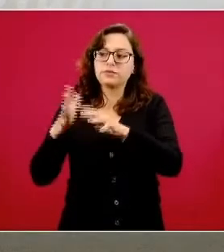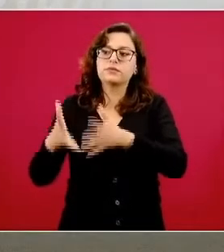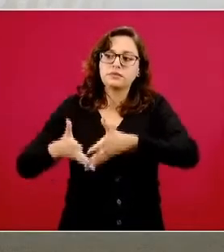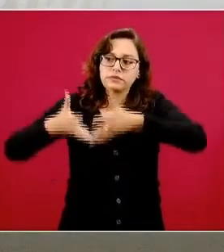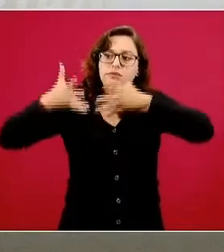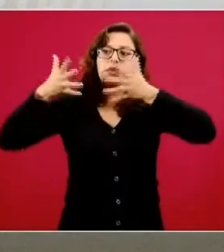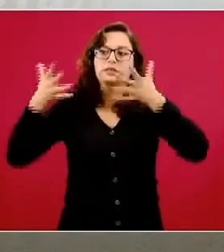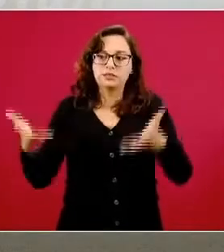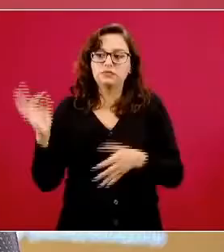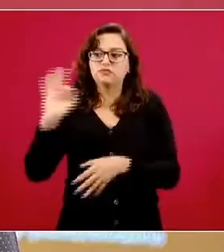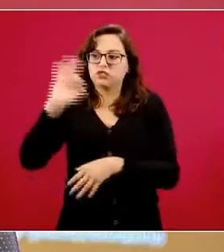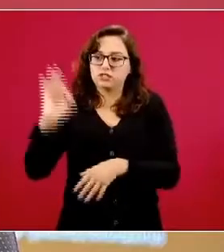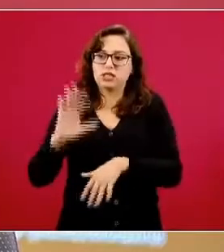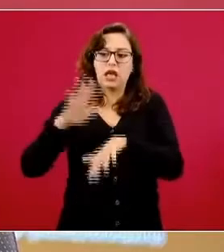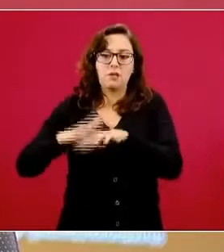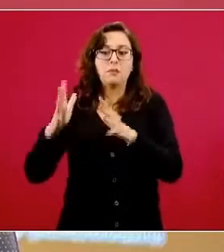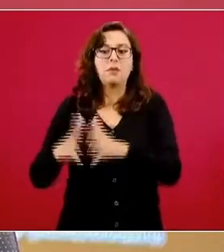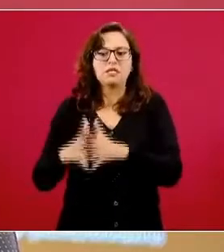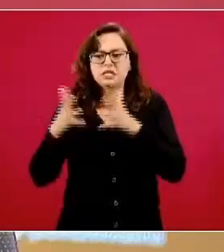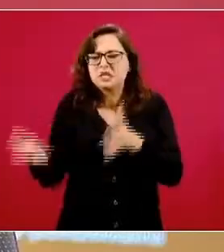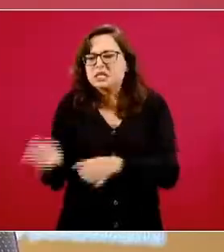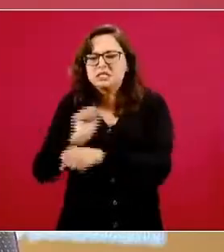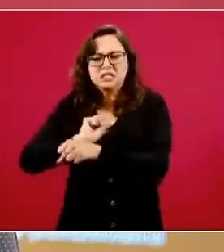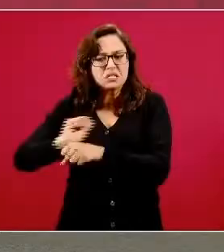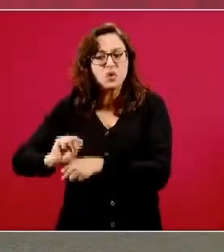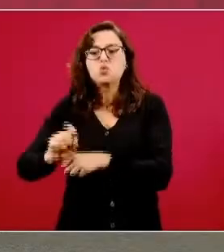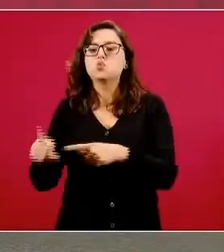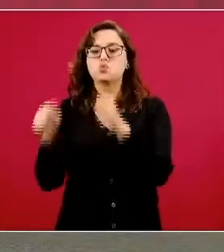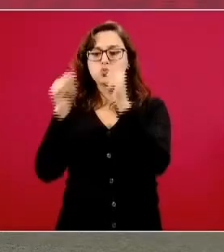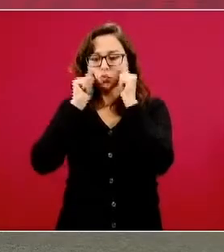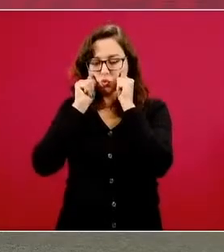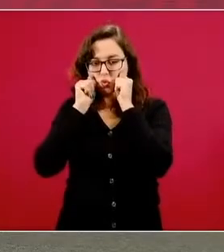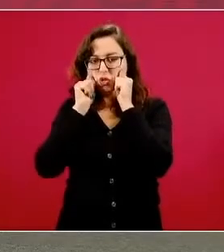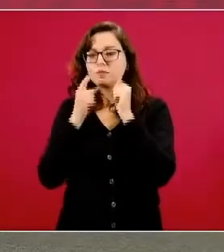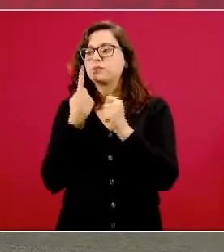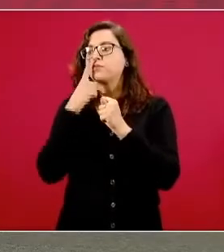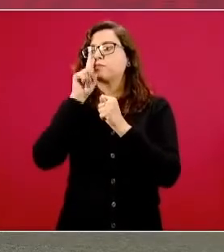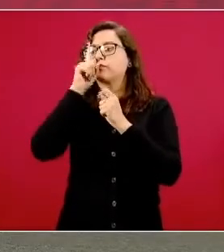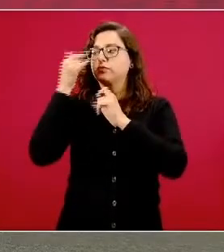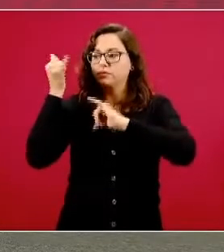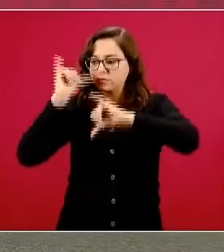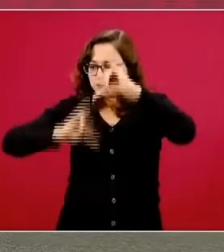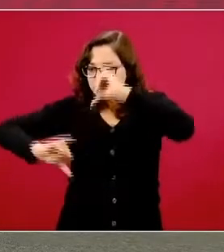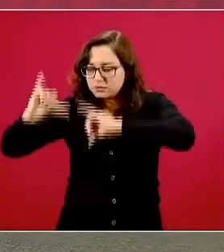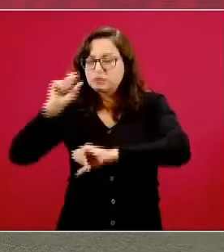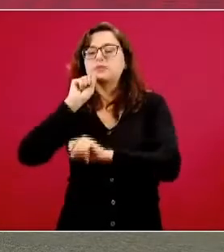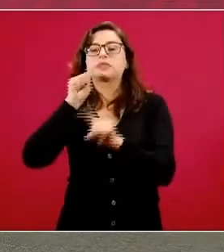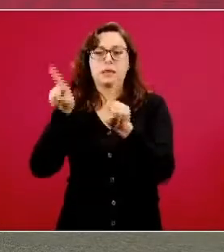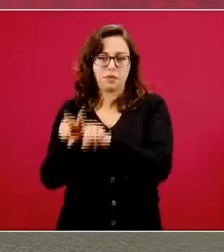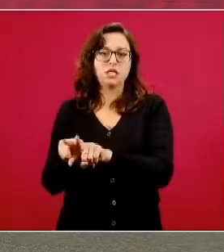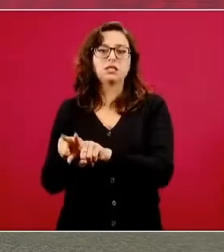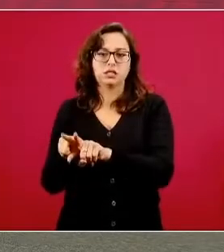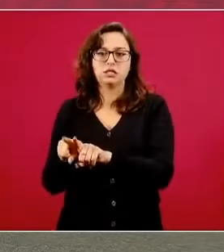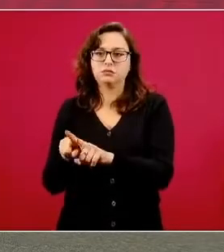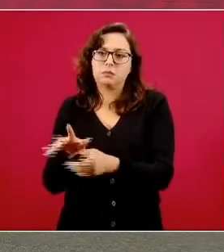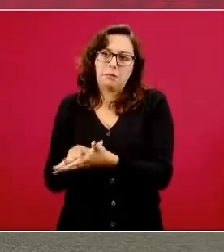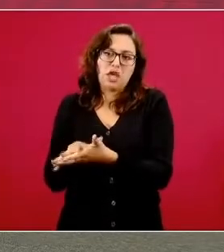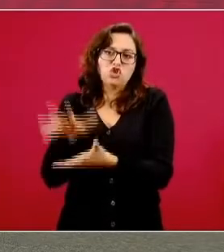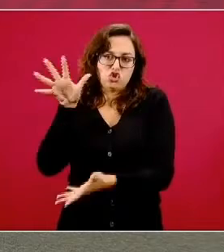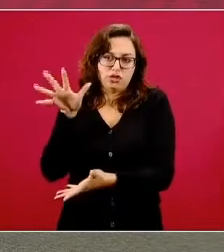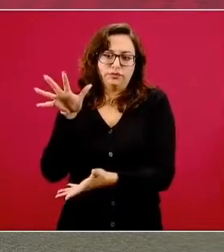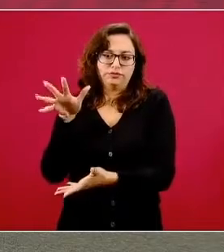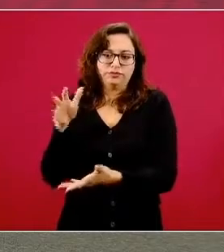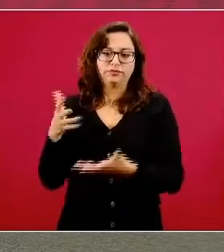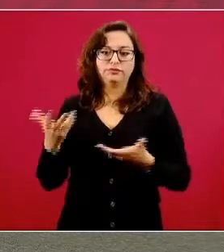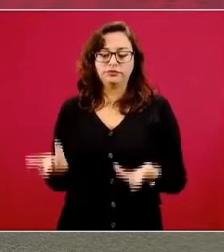grande de personas también con casos leves, y entonces las personas que estamos viendo aquí son representadas